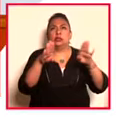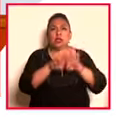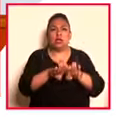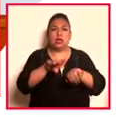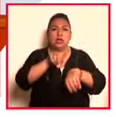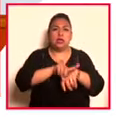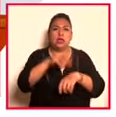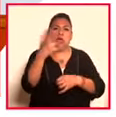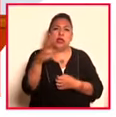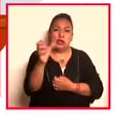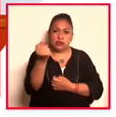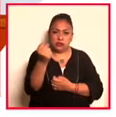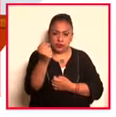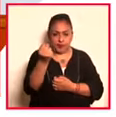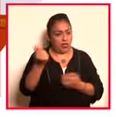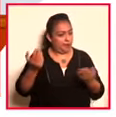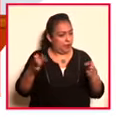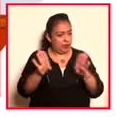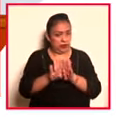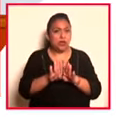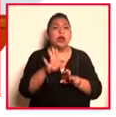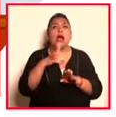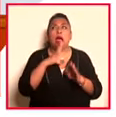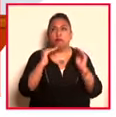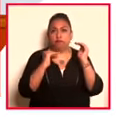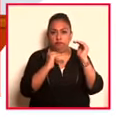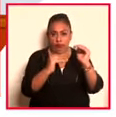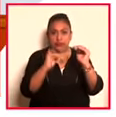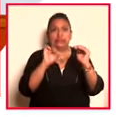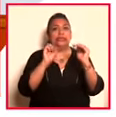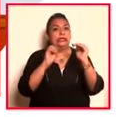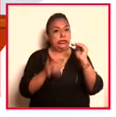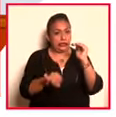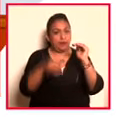de septiembre. Sí hay un cupo limitado para que